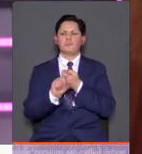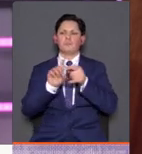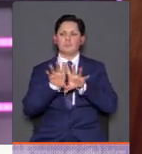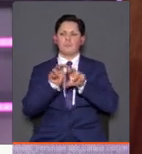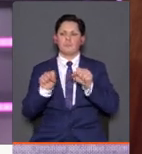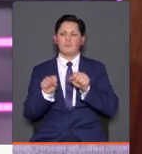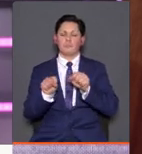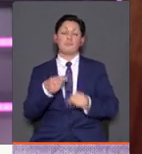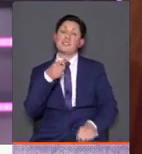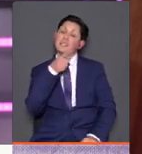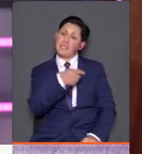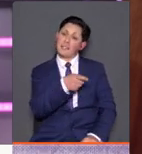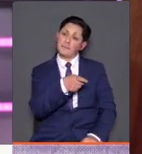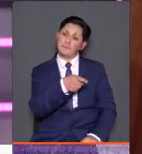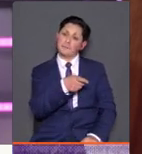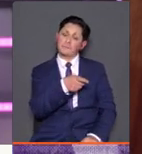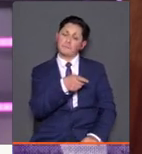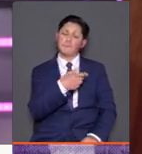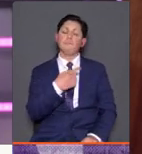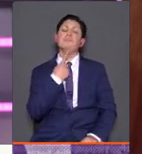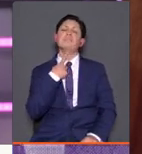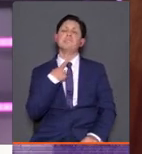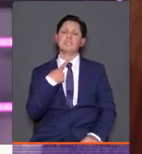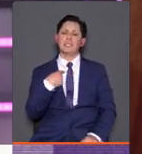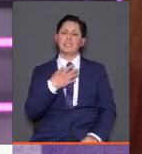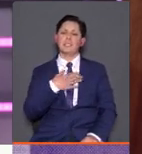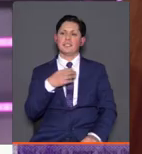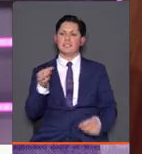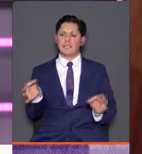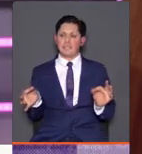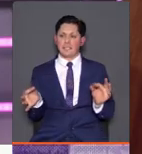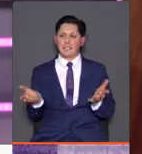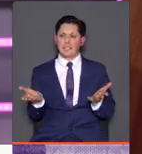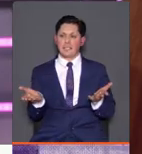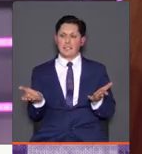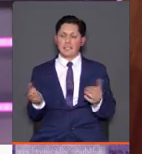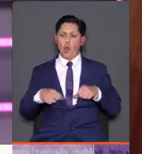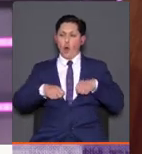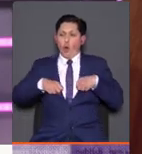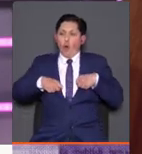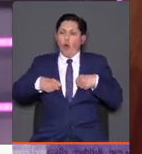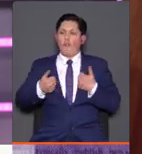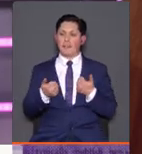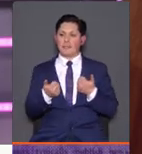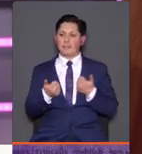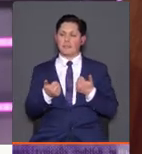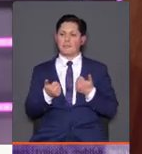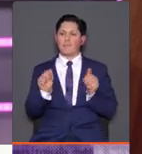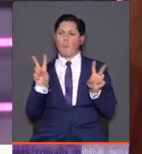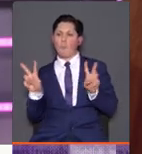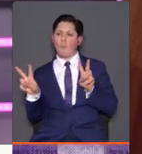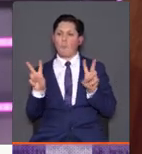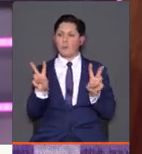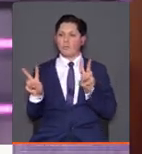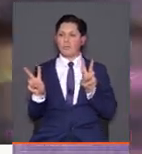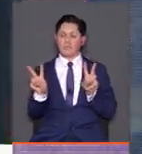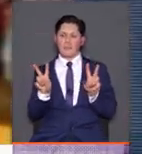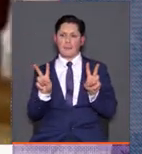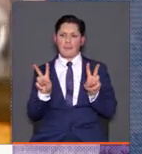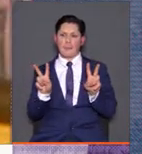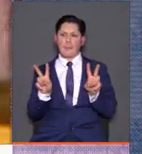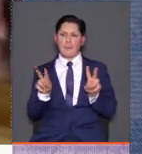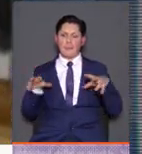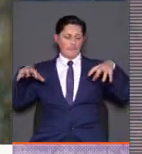se produjo algo muy interesante porque se juntaron jóvenes, muchachas de diferentes